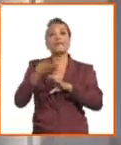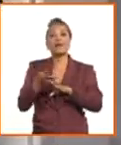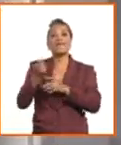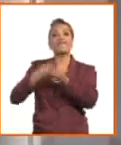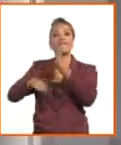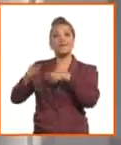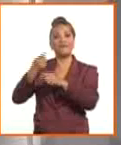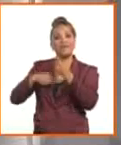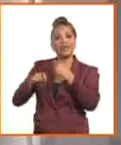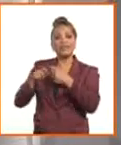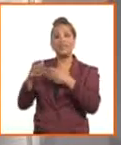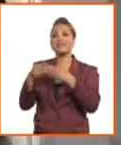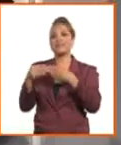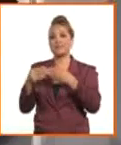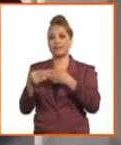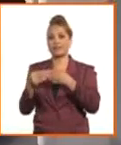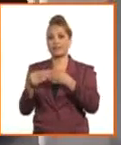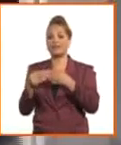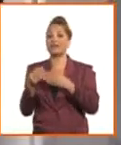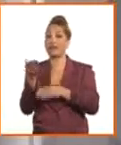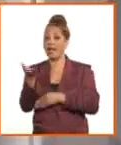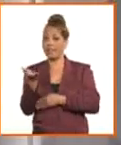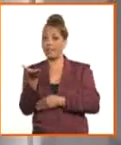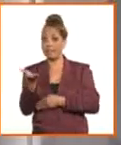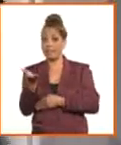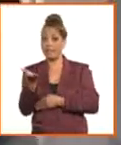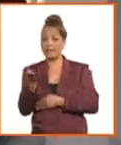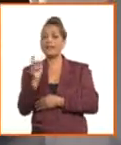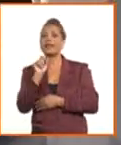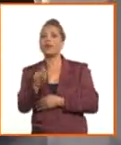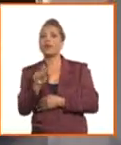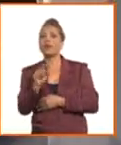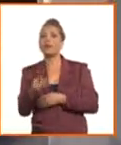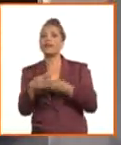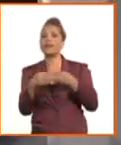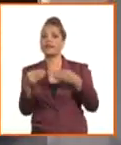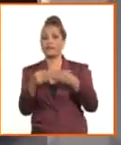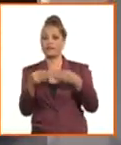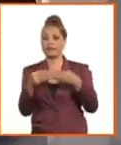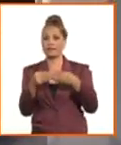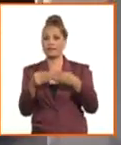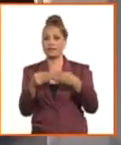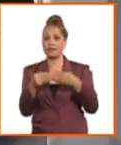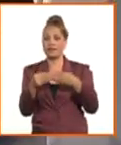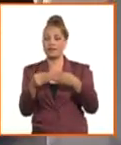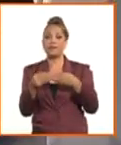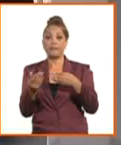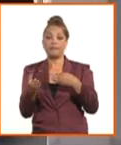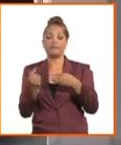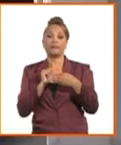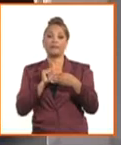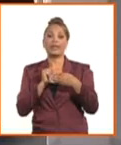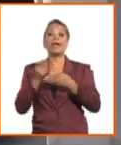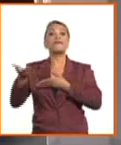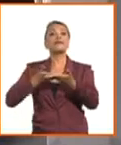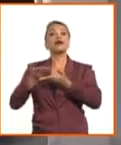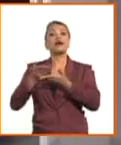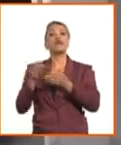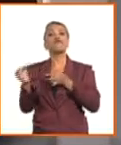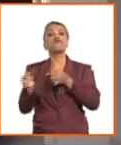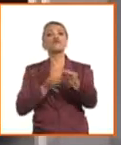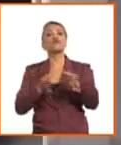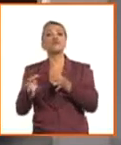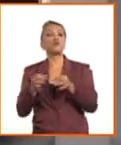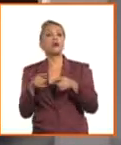de divisas que hay una demanda para comprar esas divisas. Lo más lógico es que el mercado funcione sobre la base de que